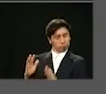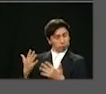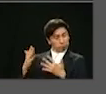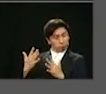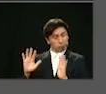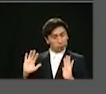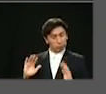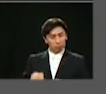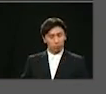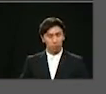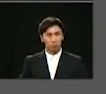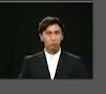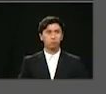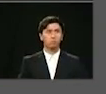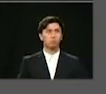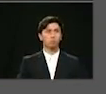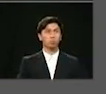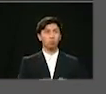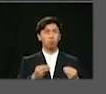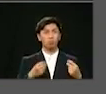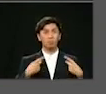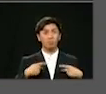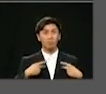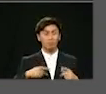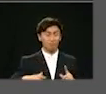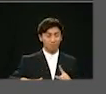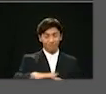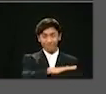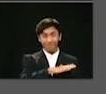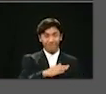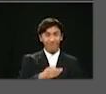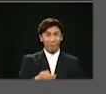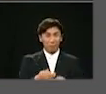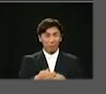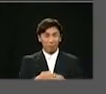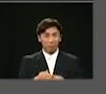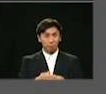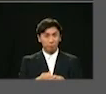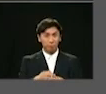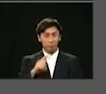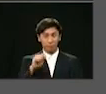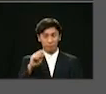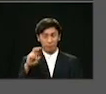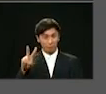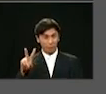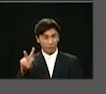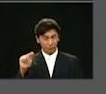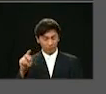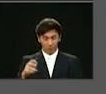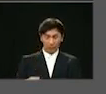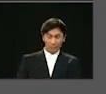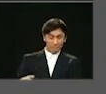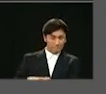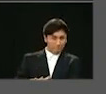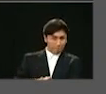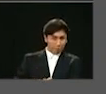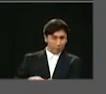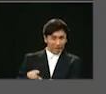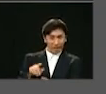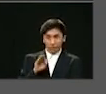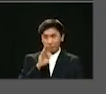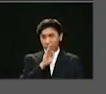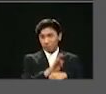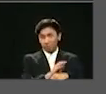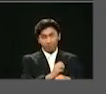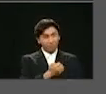de nuevo federalismo propuso revisar el pacto fiscal e impulsar una descentralización de la autonomía política y supervisar los mandos